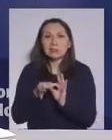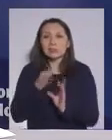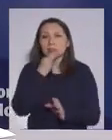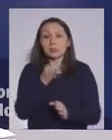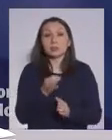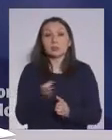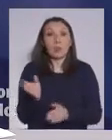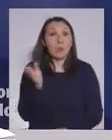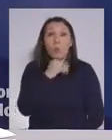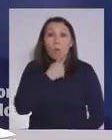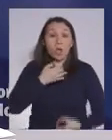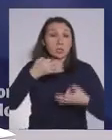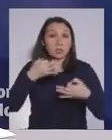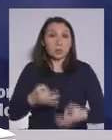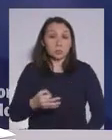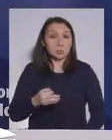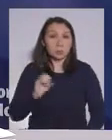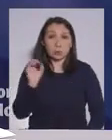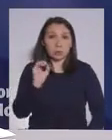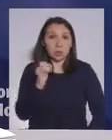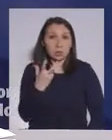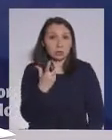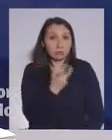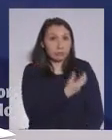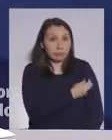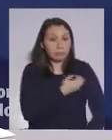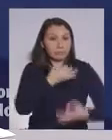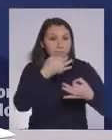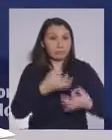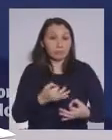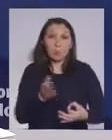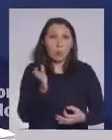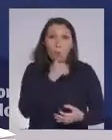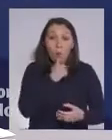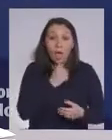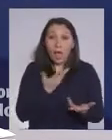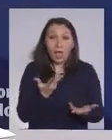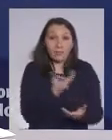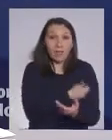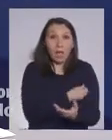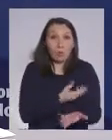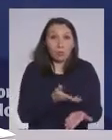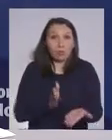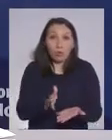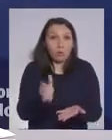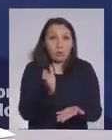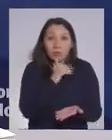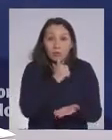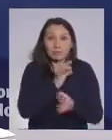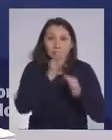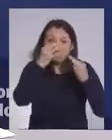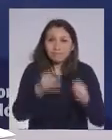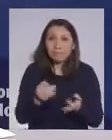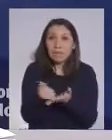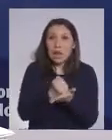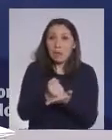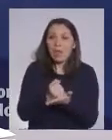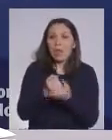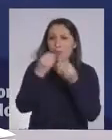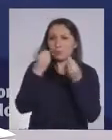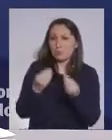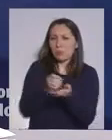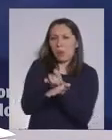que al no tener todavía un tratamiento efectivo porque todavía no tenemos vacuna todavía no hay un medicamento que